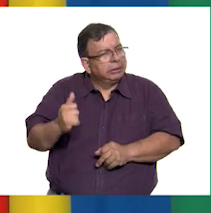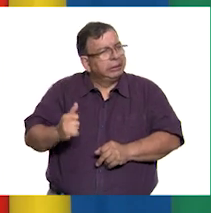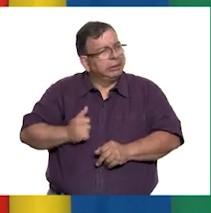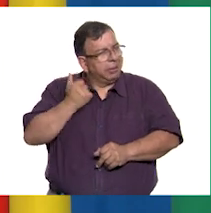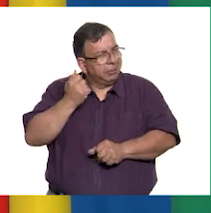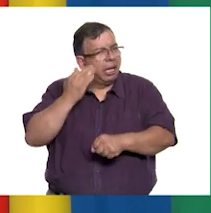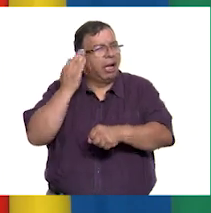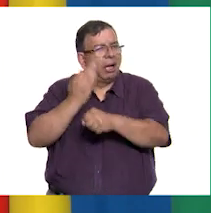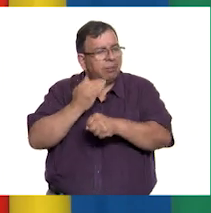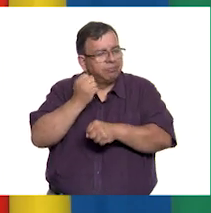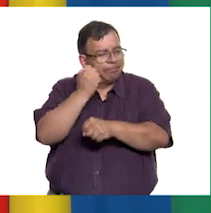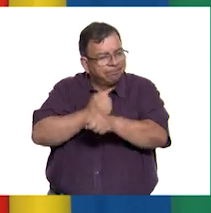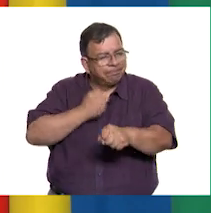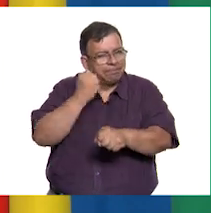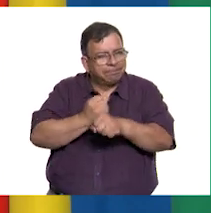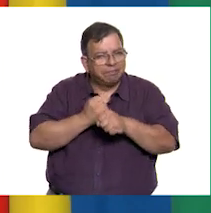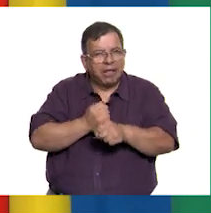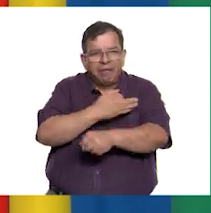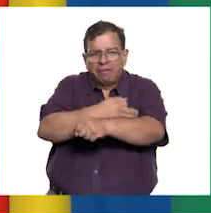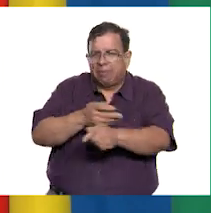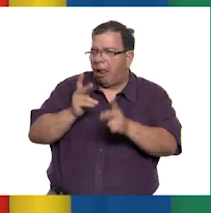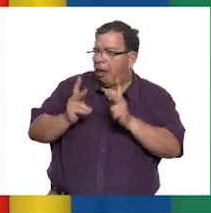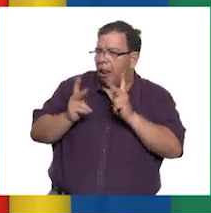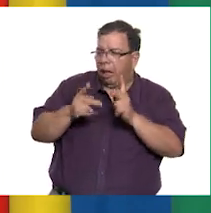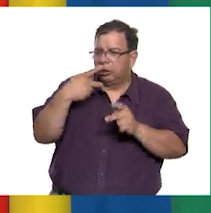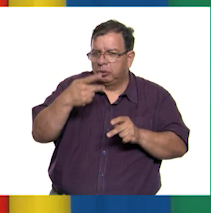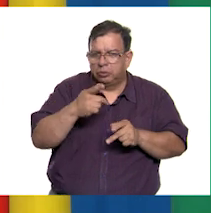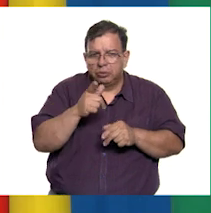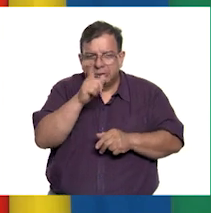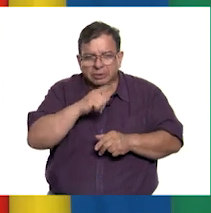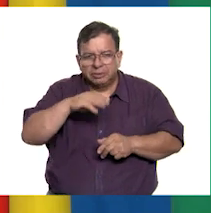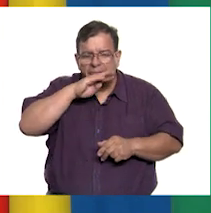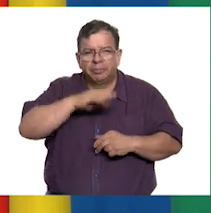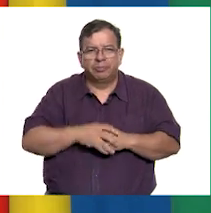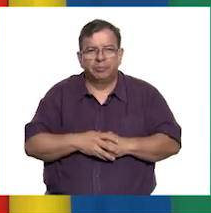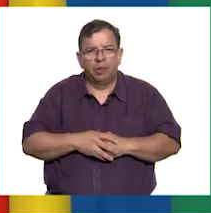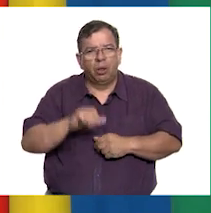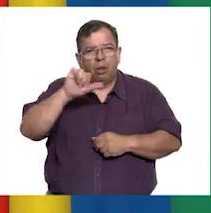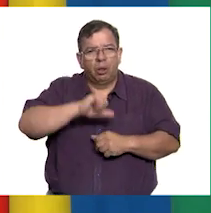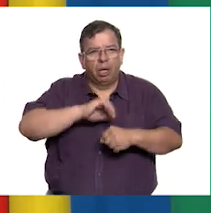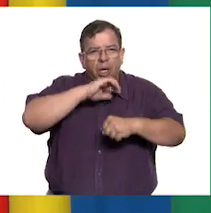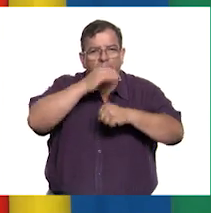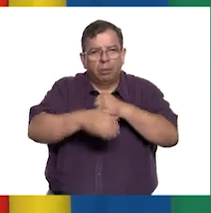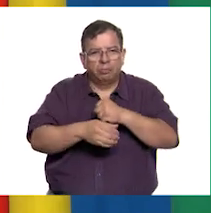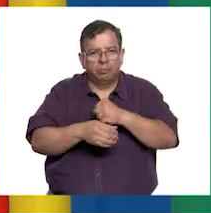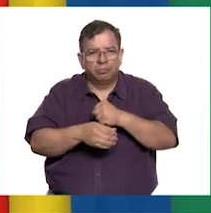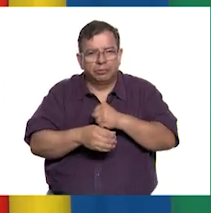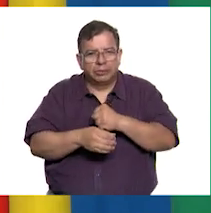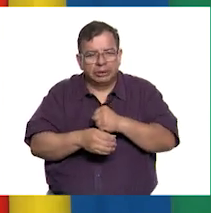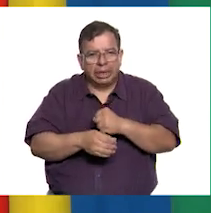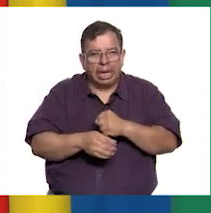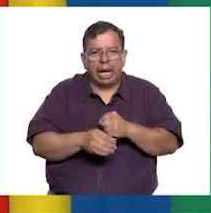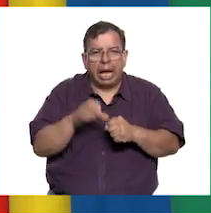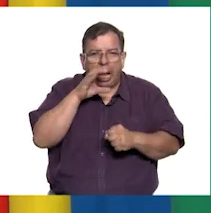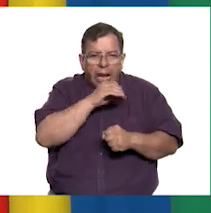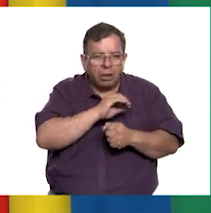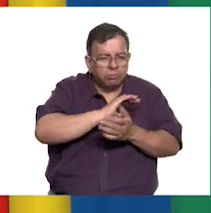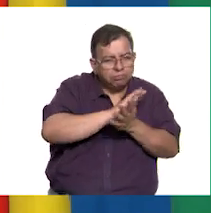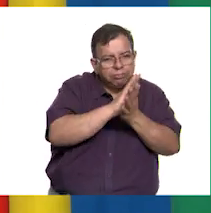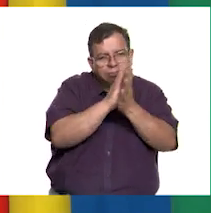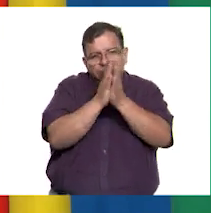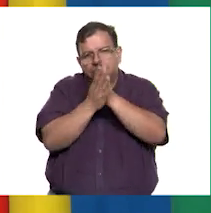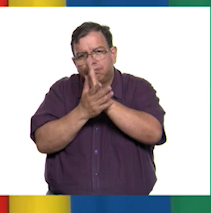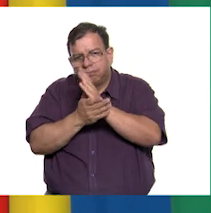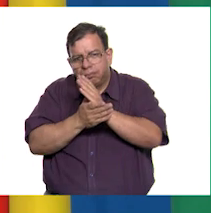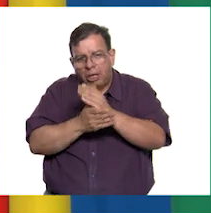este momento para practicarla y platica con tu familia en tu lengua materna. Por hoy hemos terminado con la transferencia de calor mediante